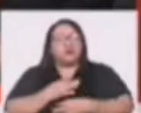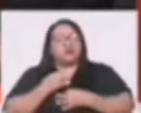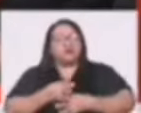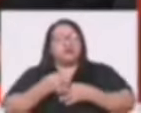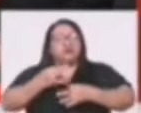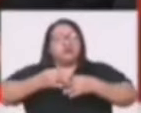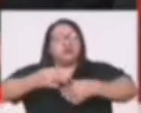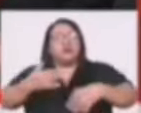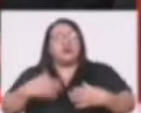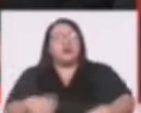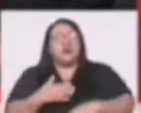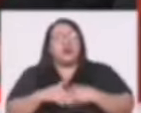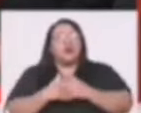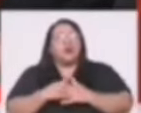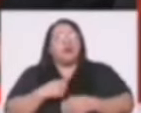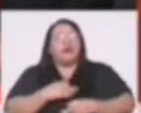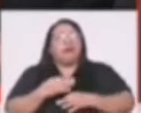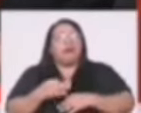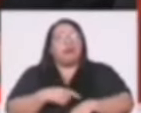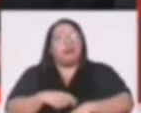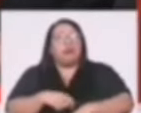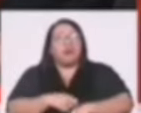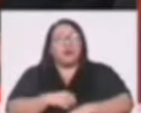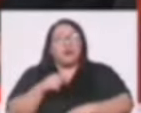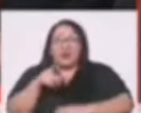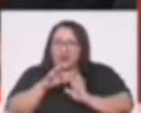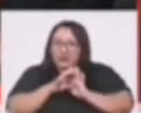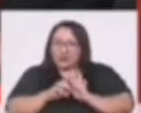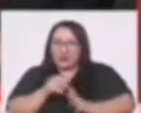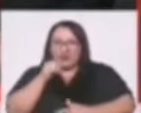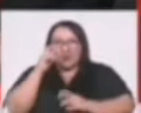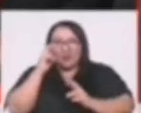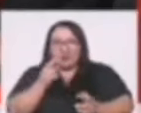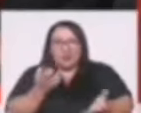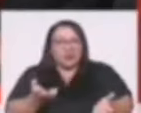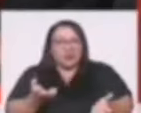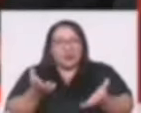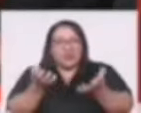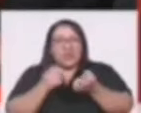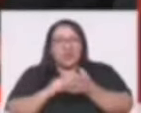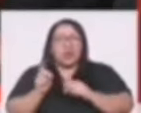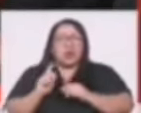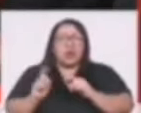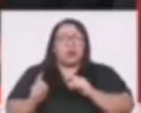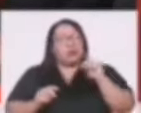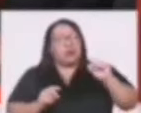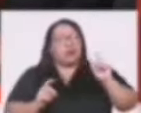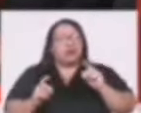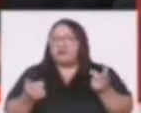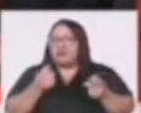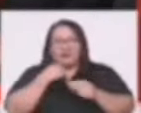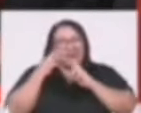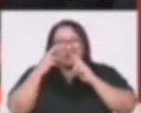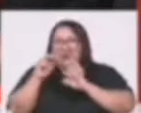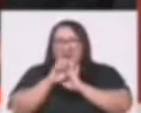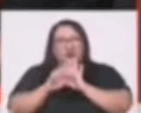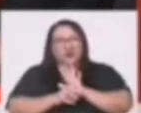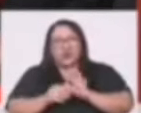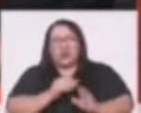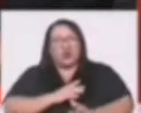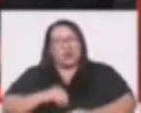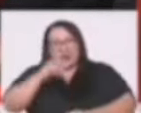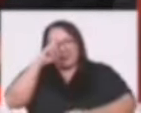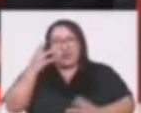argumentos deliberadamente construidos para lograr una lectura retorcida de la Constitución y pretender justificar la violación flagrante de la norma fundamental del Estado.